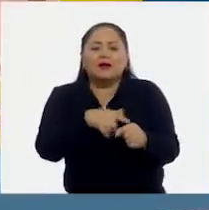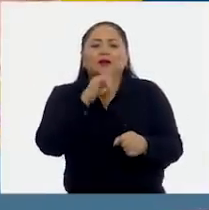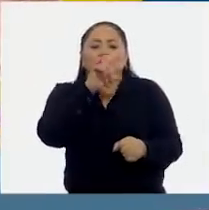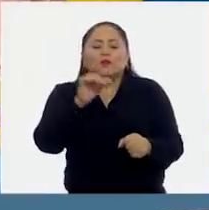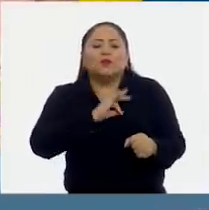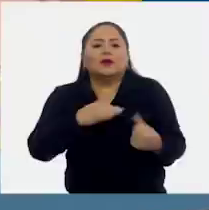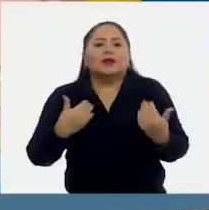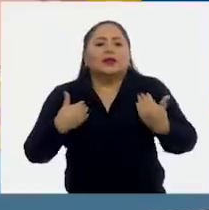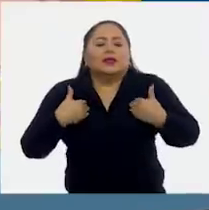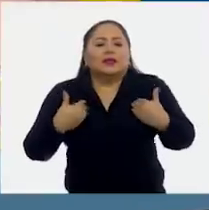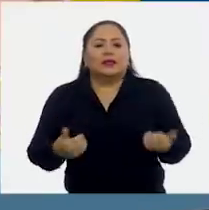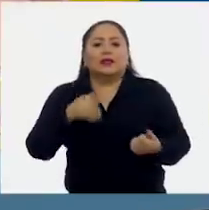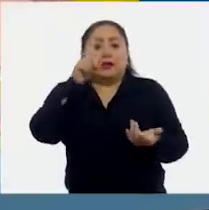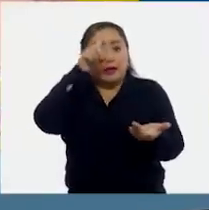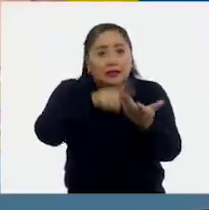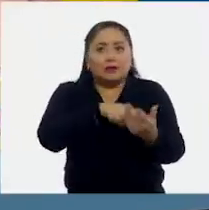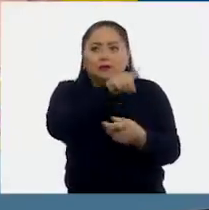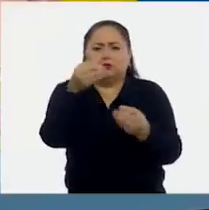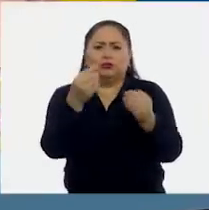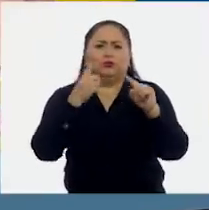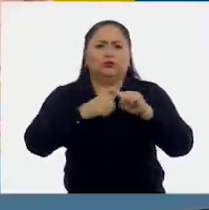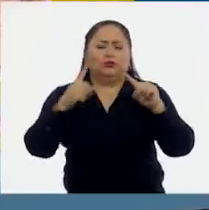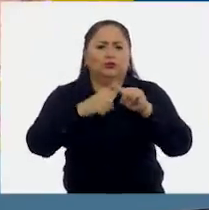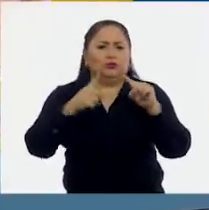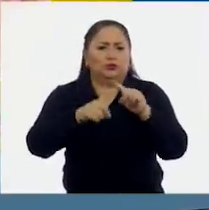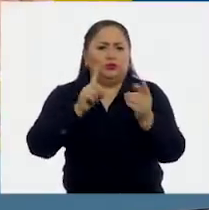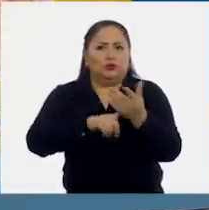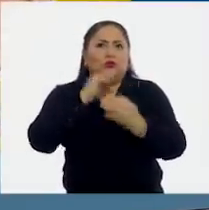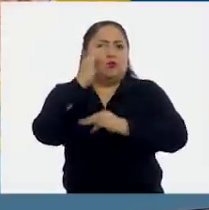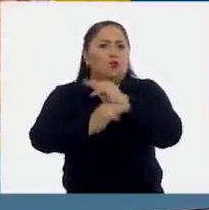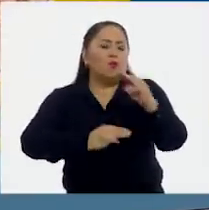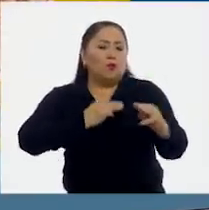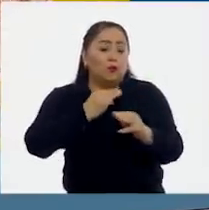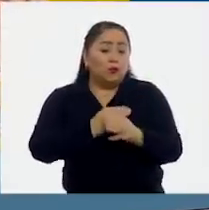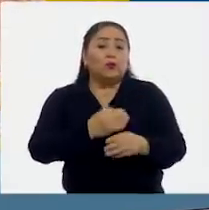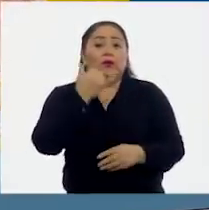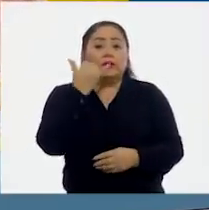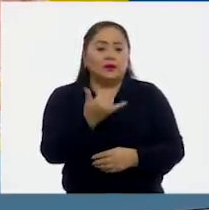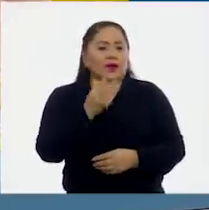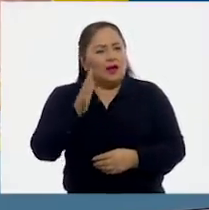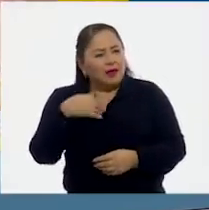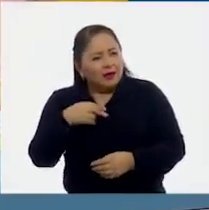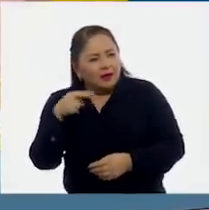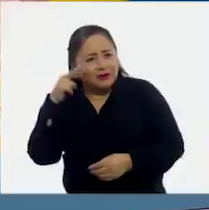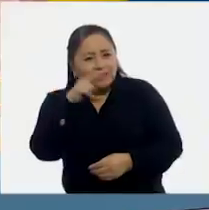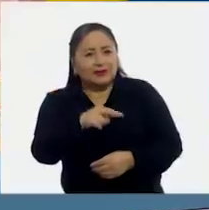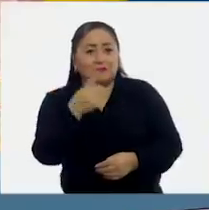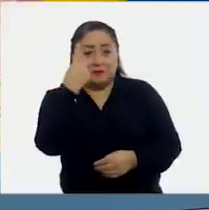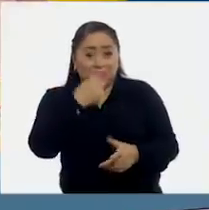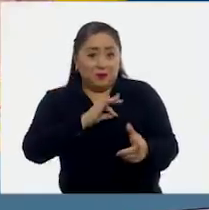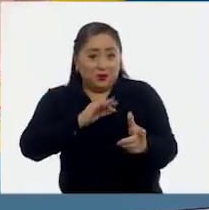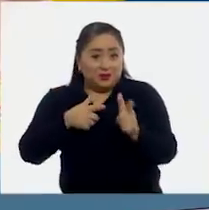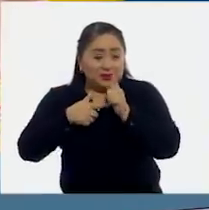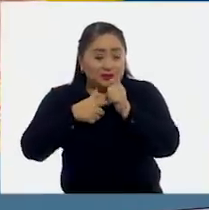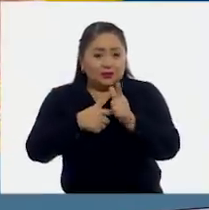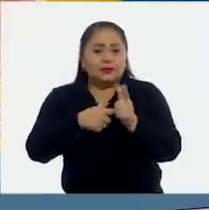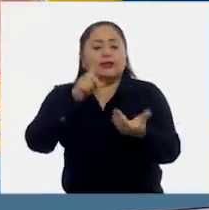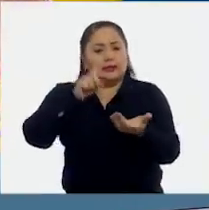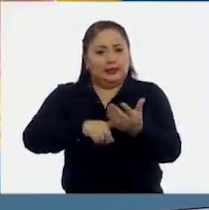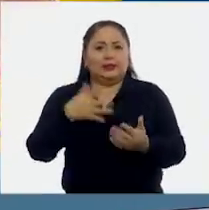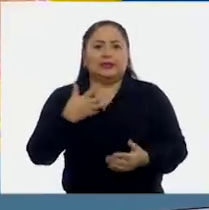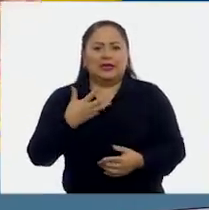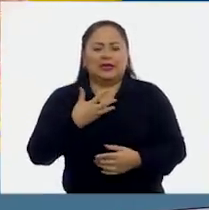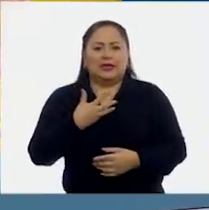comprender mejor la gran variedad de especies en el mundo. Y ya vi que para continuar tenemos un